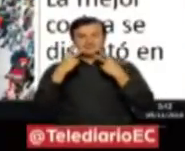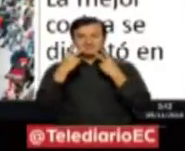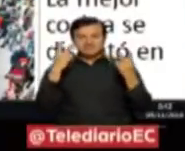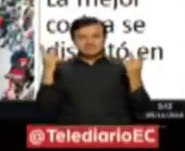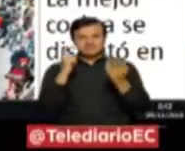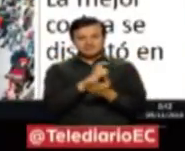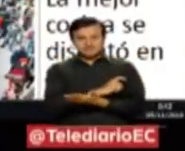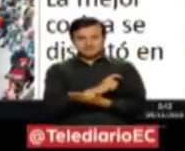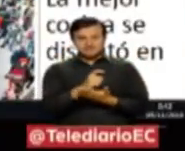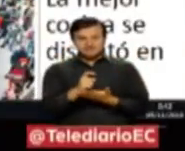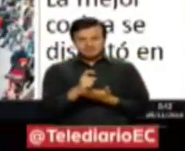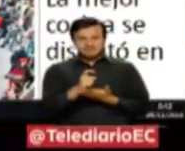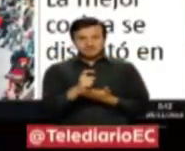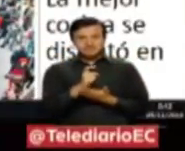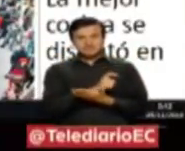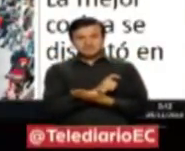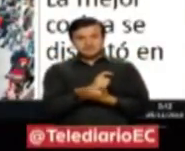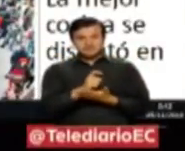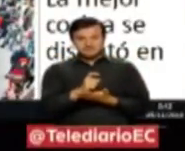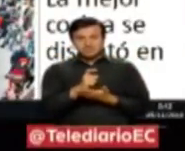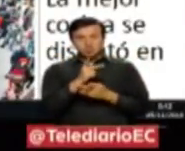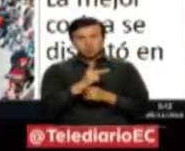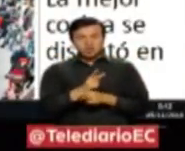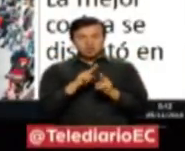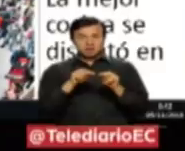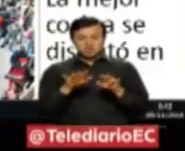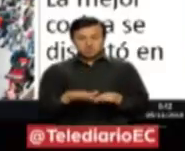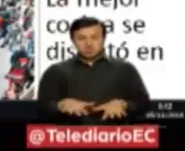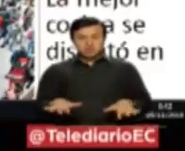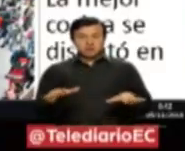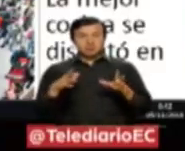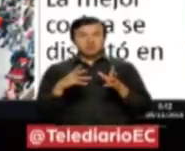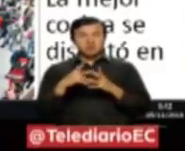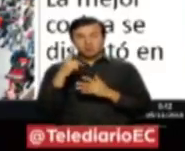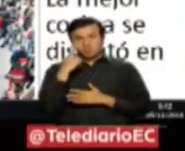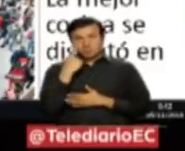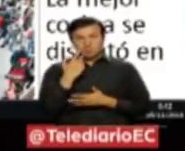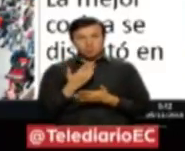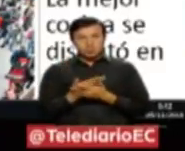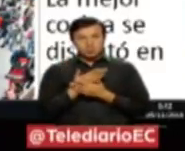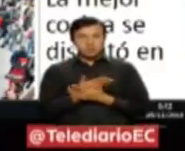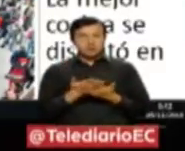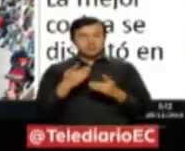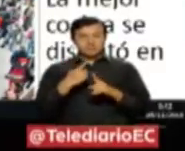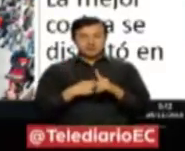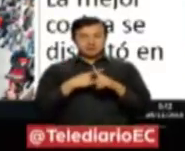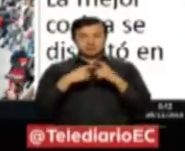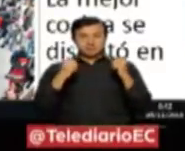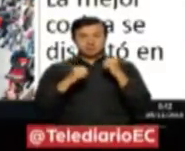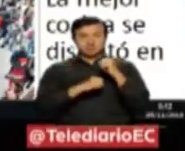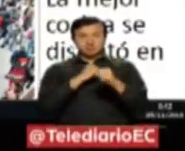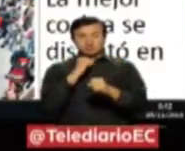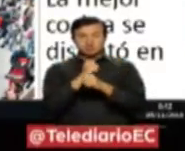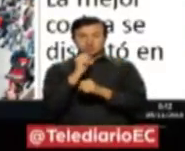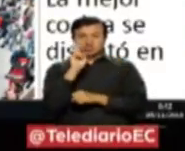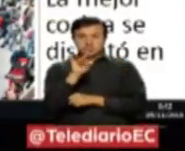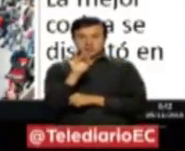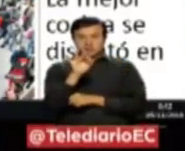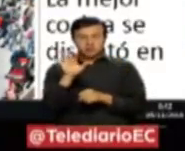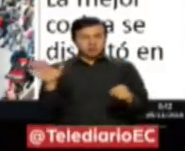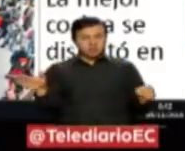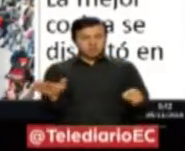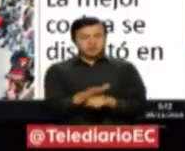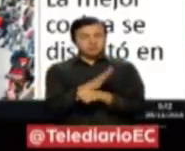del tranvía. El transporte ecológico realiza recorridos de prueba y en marzo de 2019 estará